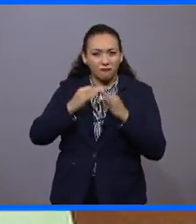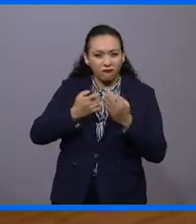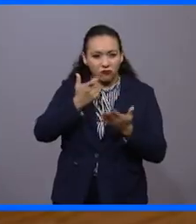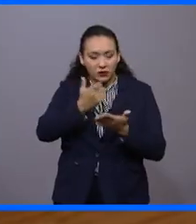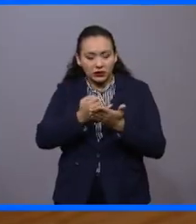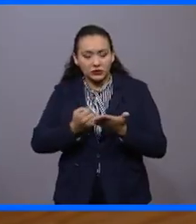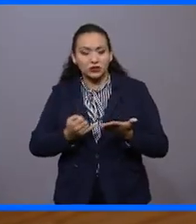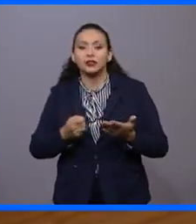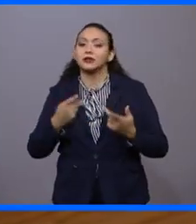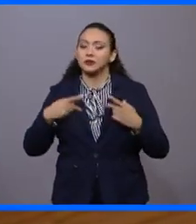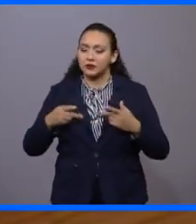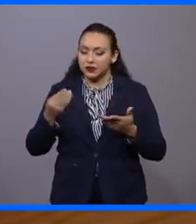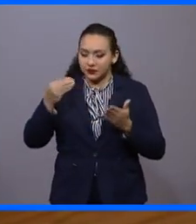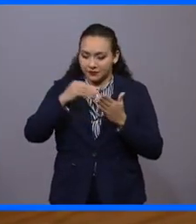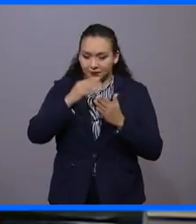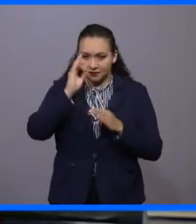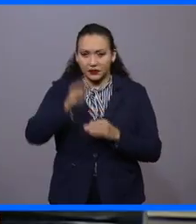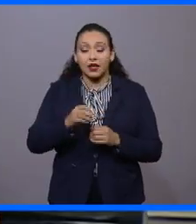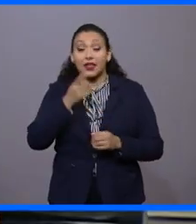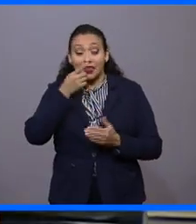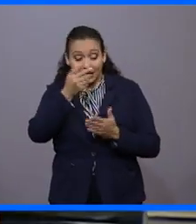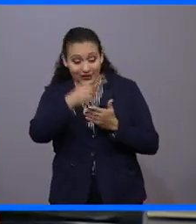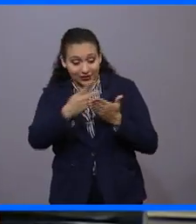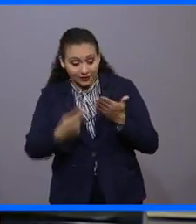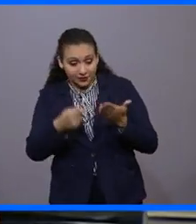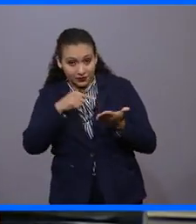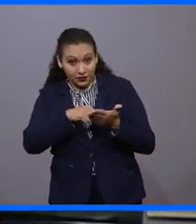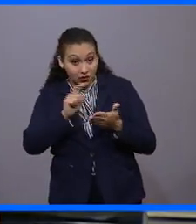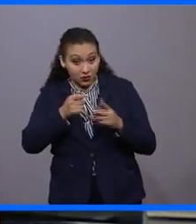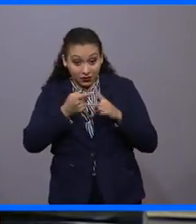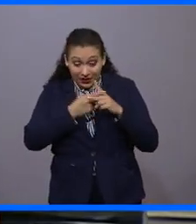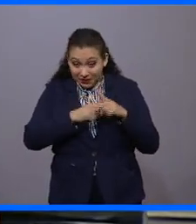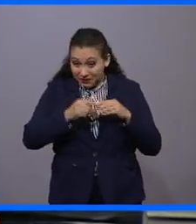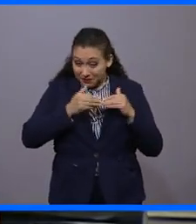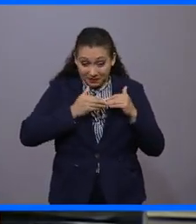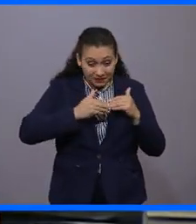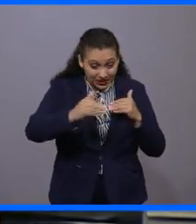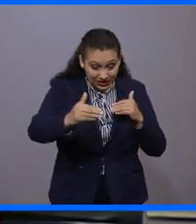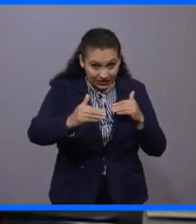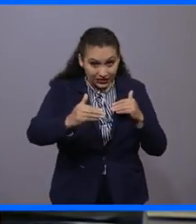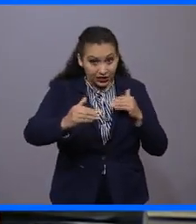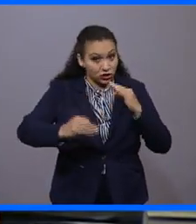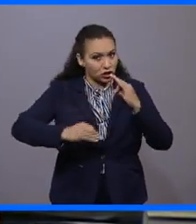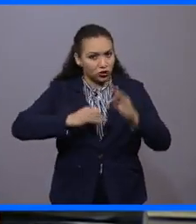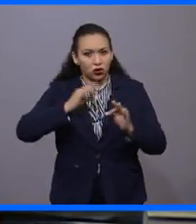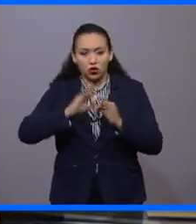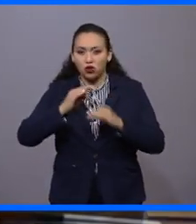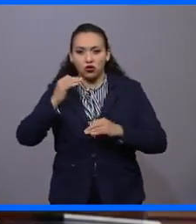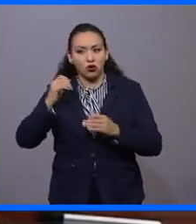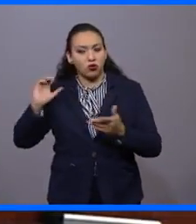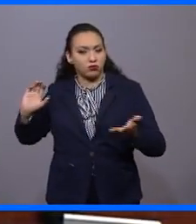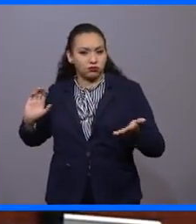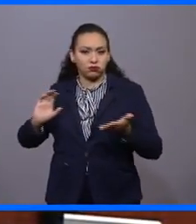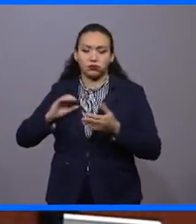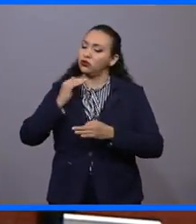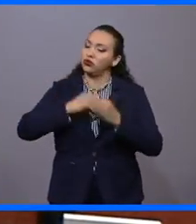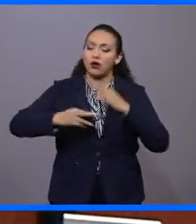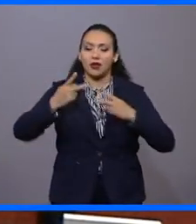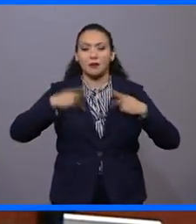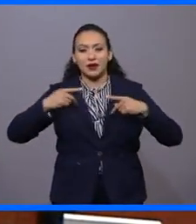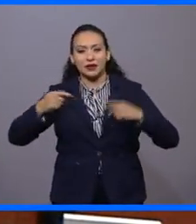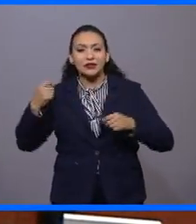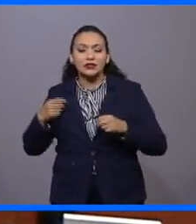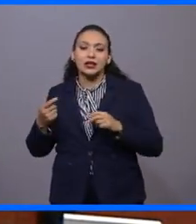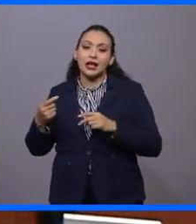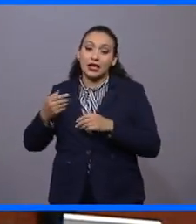La iniciativa contempla que una vez en vigor los cambios se aplicarán de manera retroactiva en los juicios de amparo que